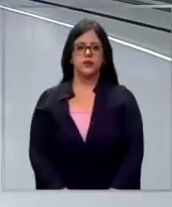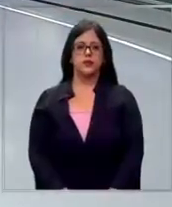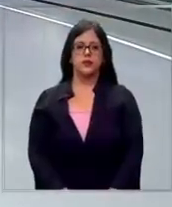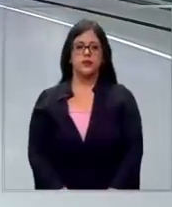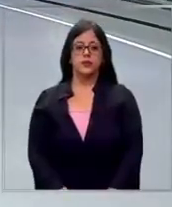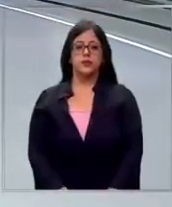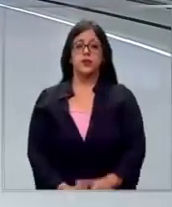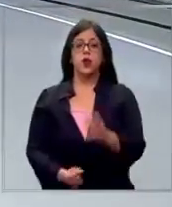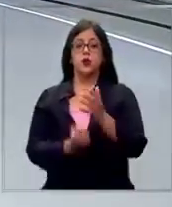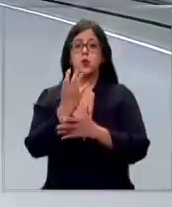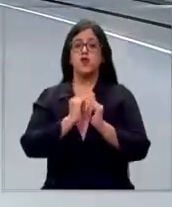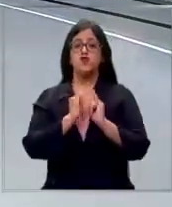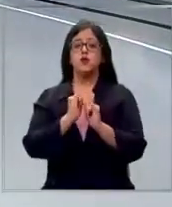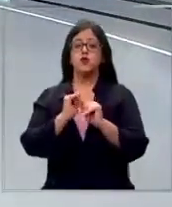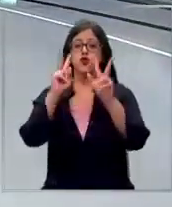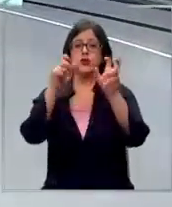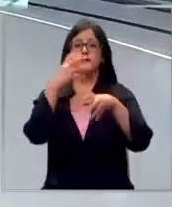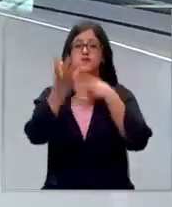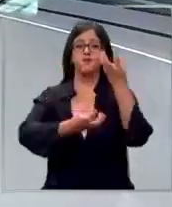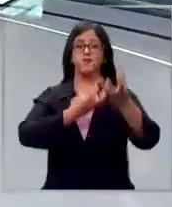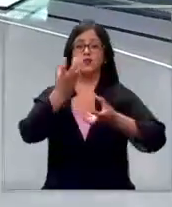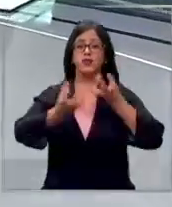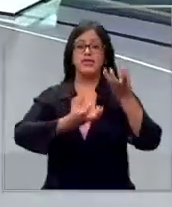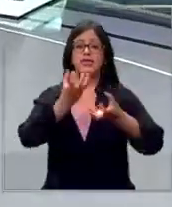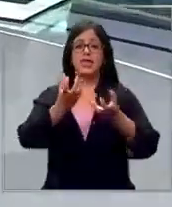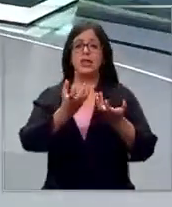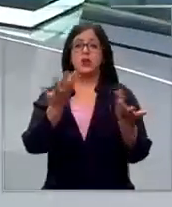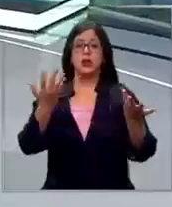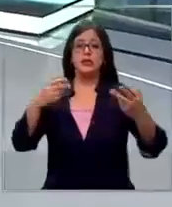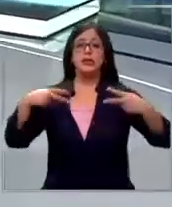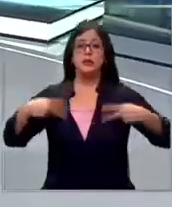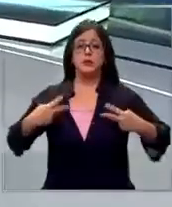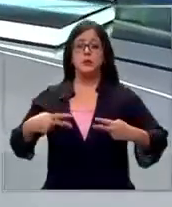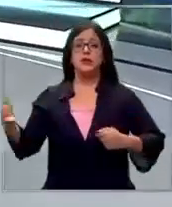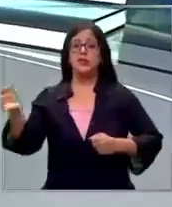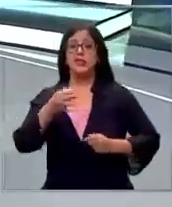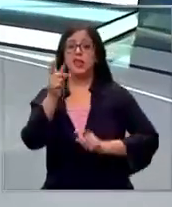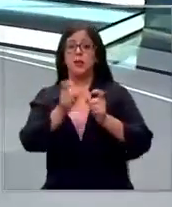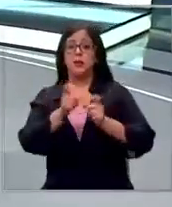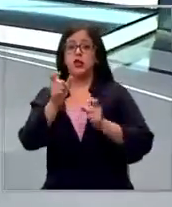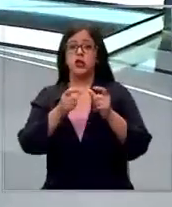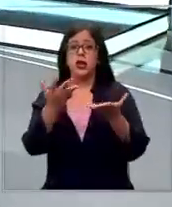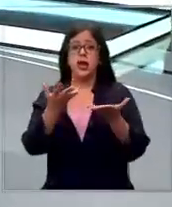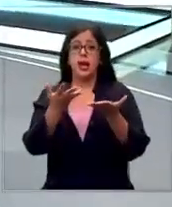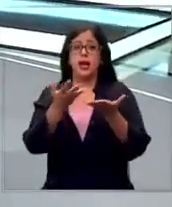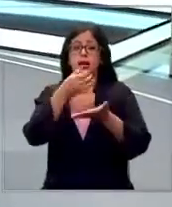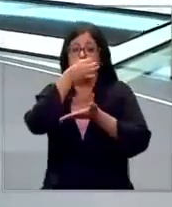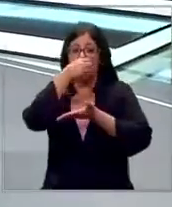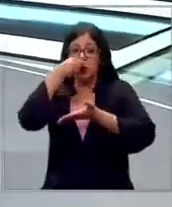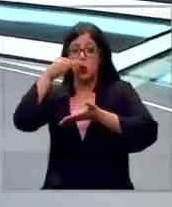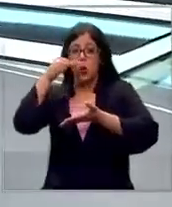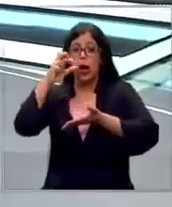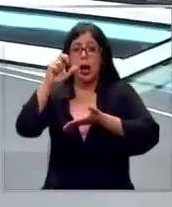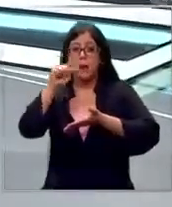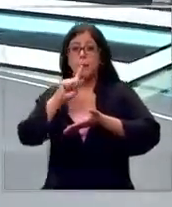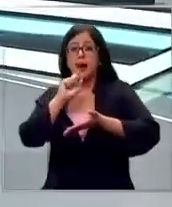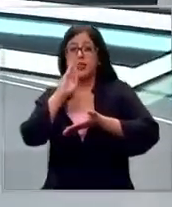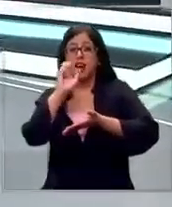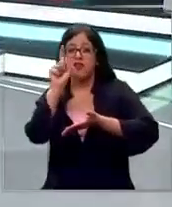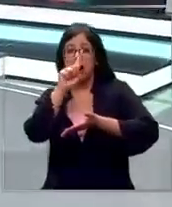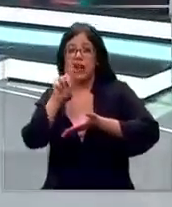Hay nueva información respecto a los incendios en Viña del Mar que dicen que personas fumando pasta base en un sitio Eriazo serían